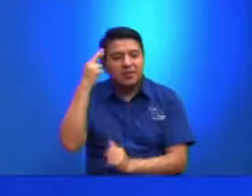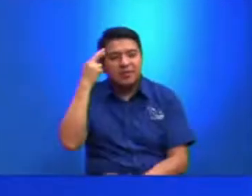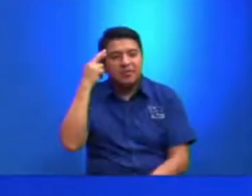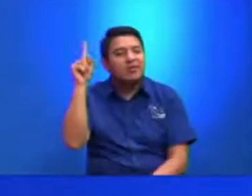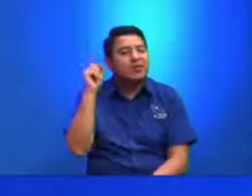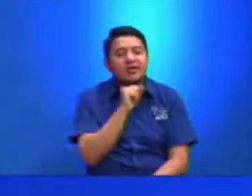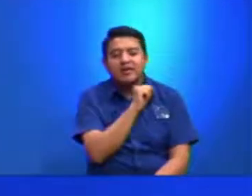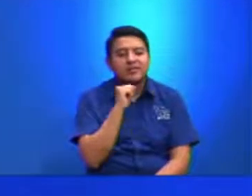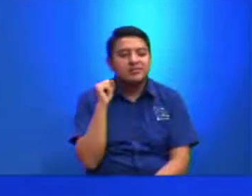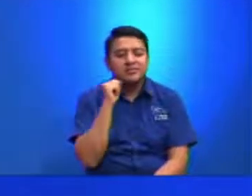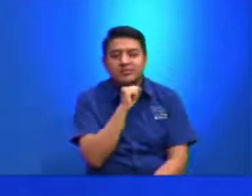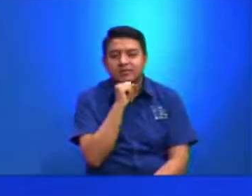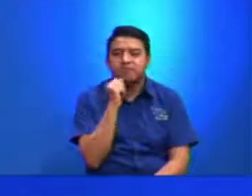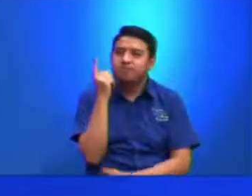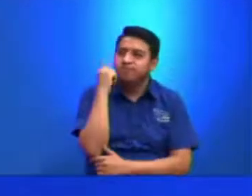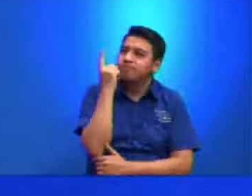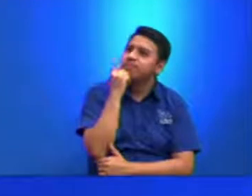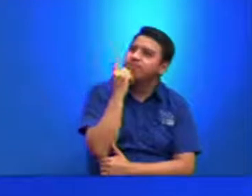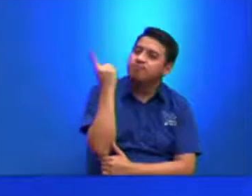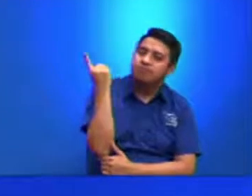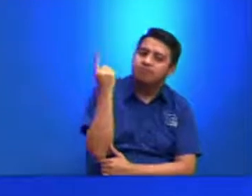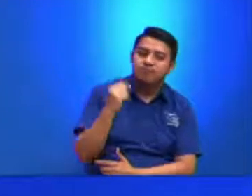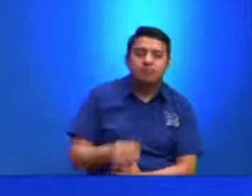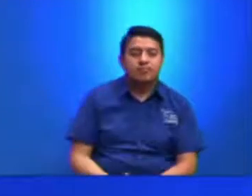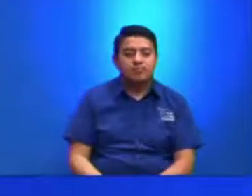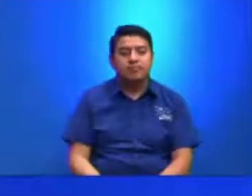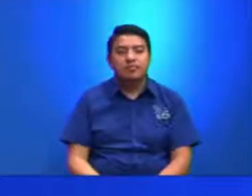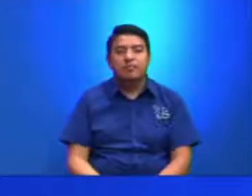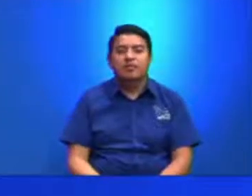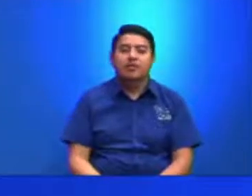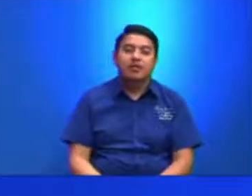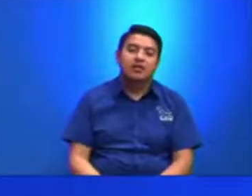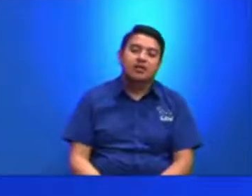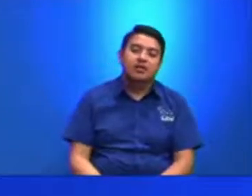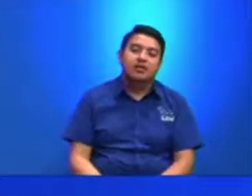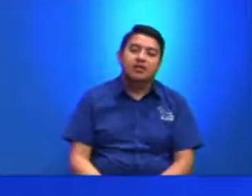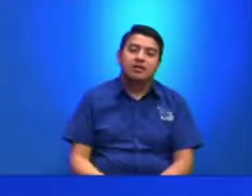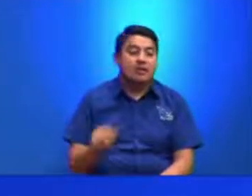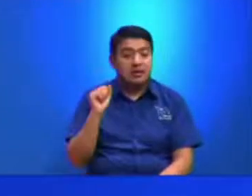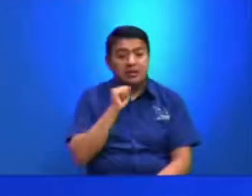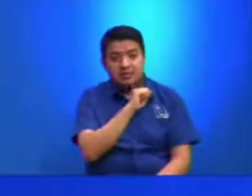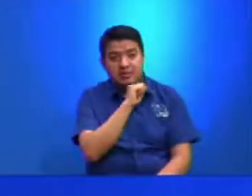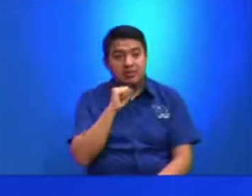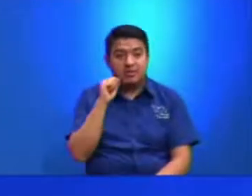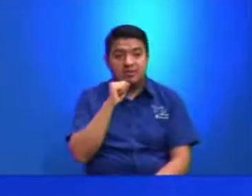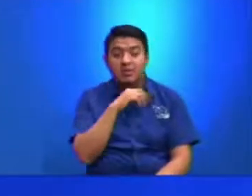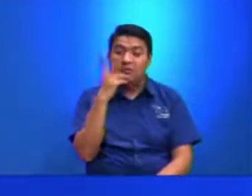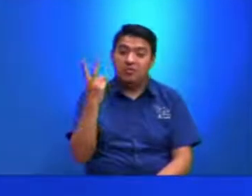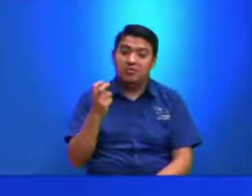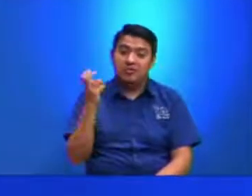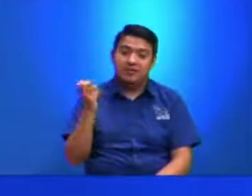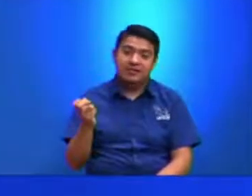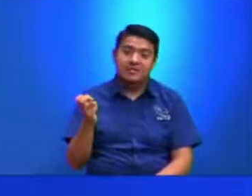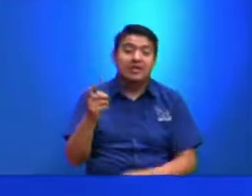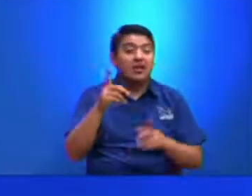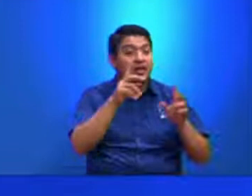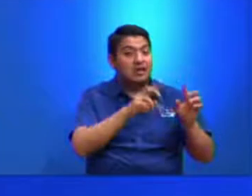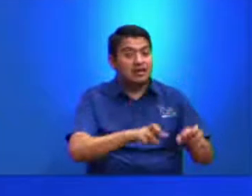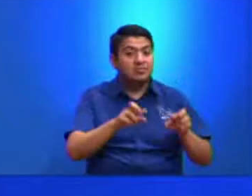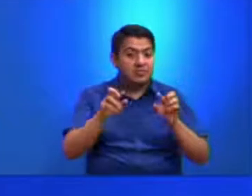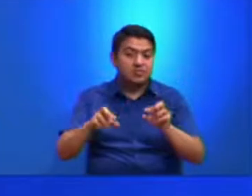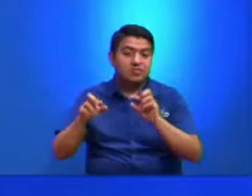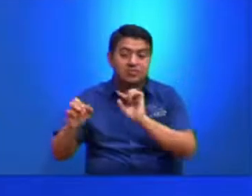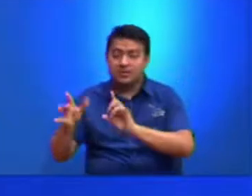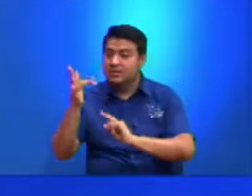nuevamente volverán los redimidos de Jehová. Volverán a Sion cantando y gozo perpetuo habrá sobre sus